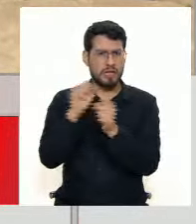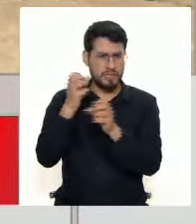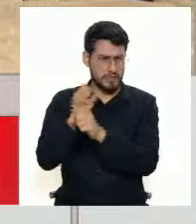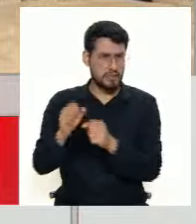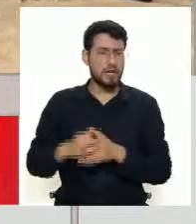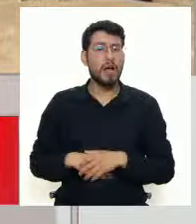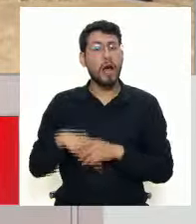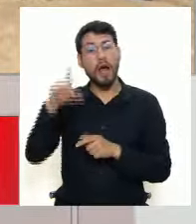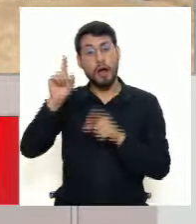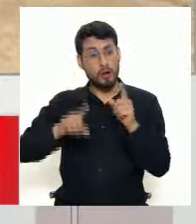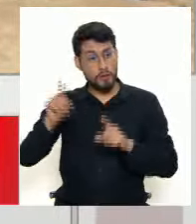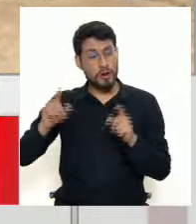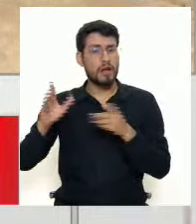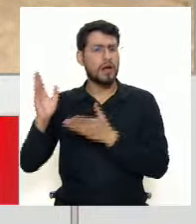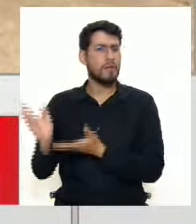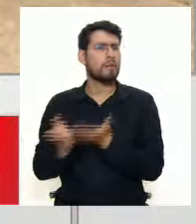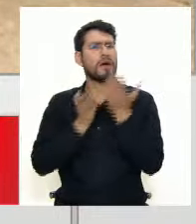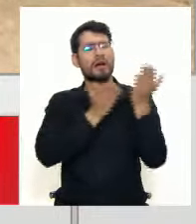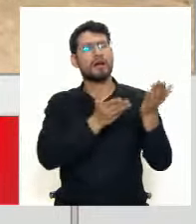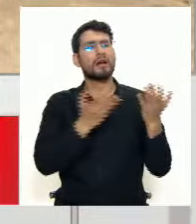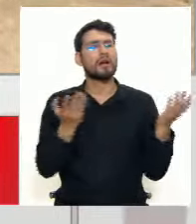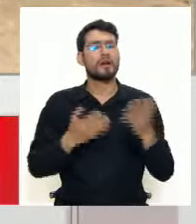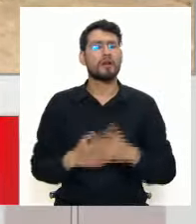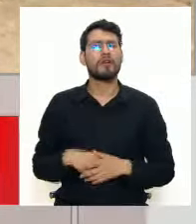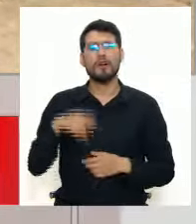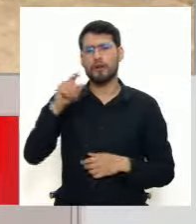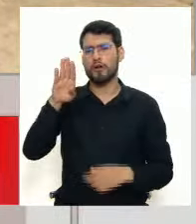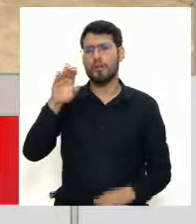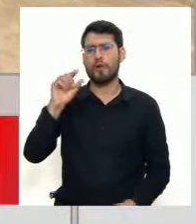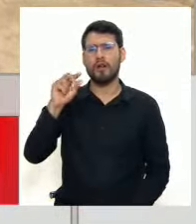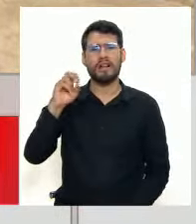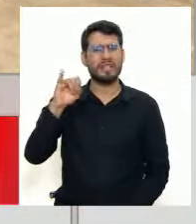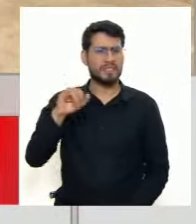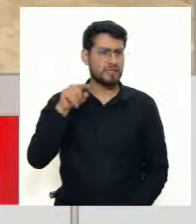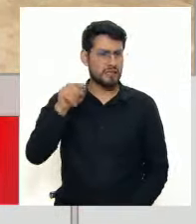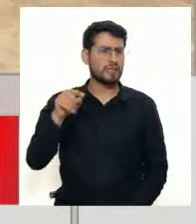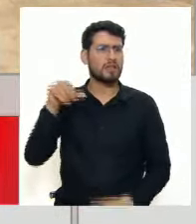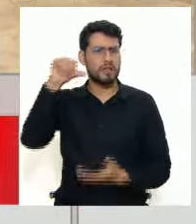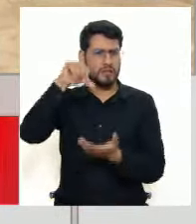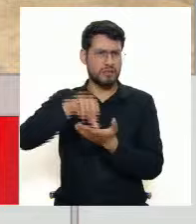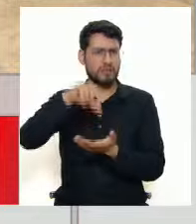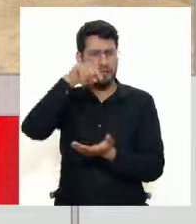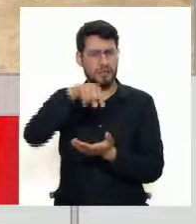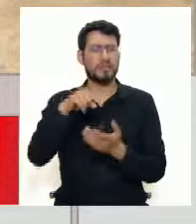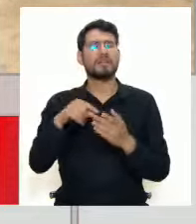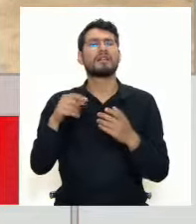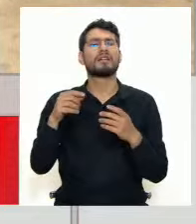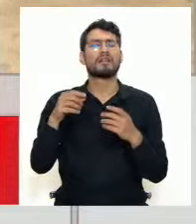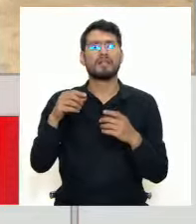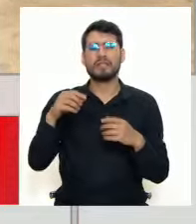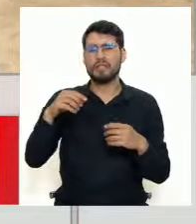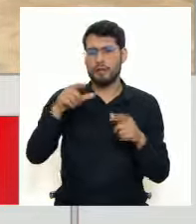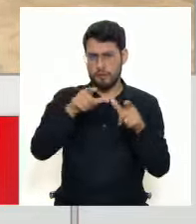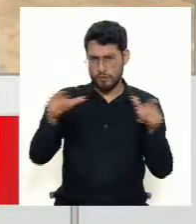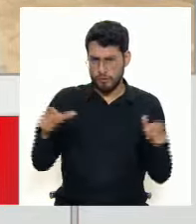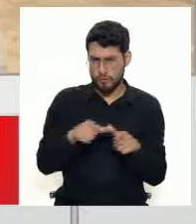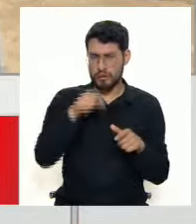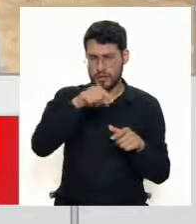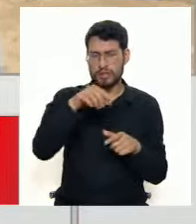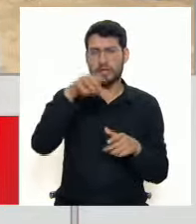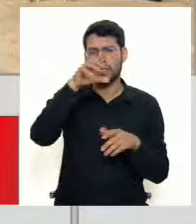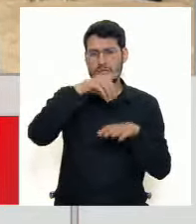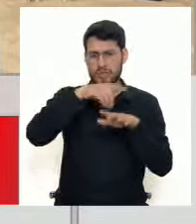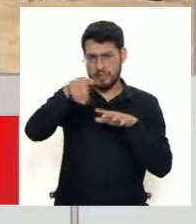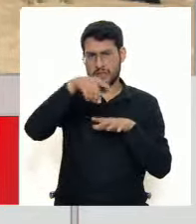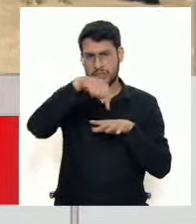rescatadas. Algunas de ellas van a ser trasladadas hacia Bolognesi, capital de este distrito, y algunas personas que también